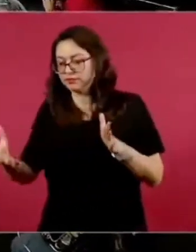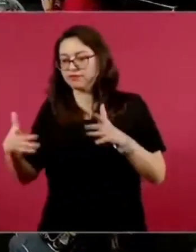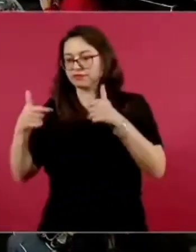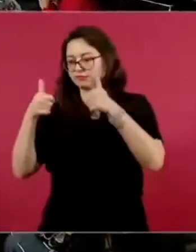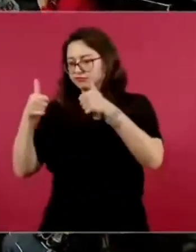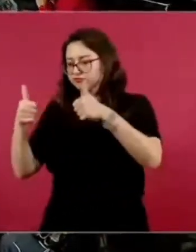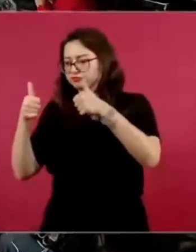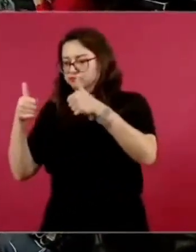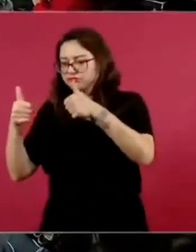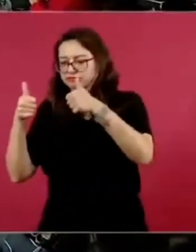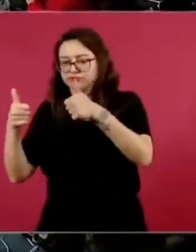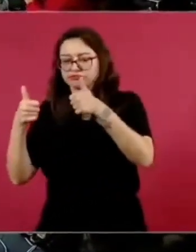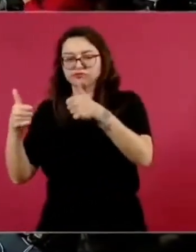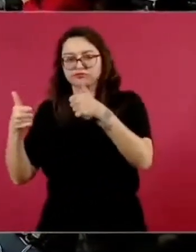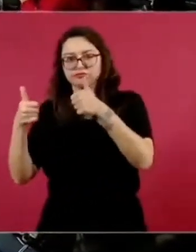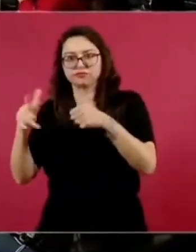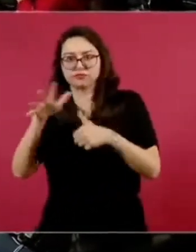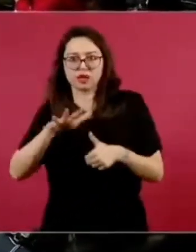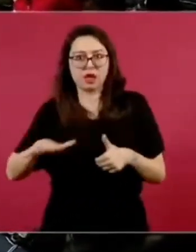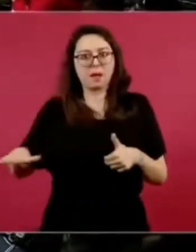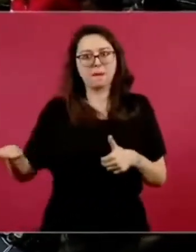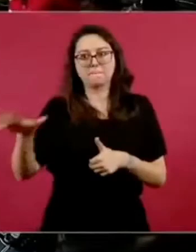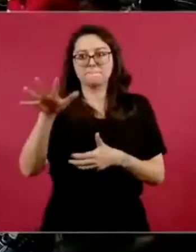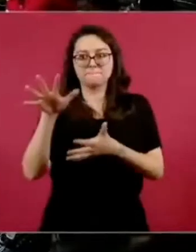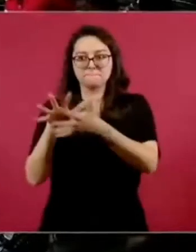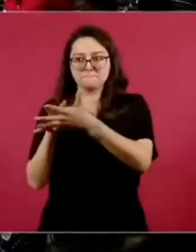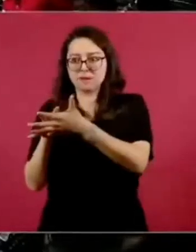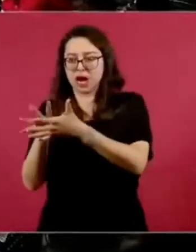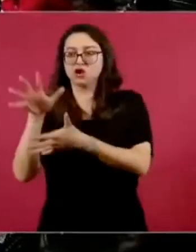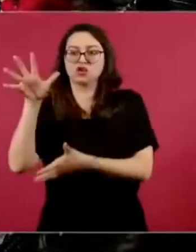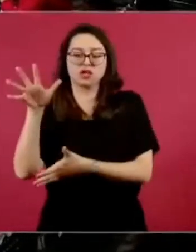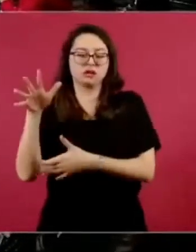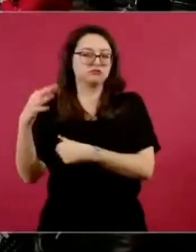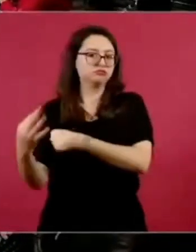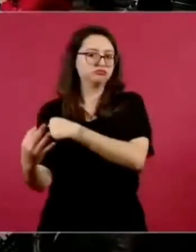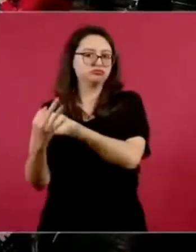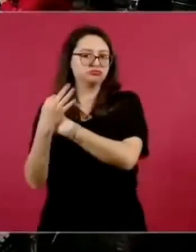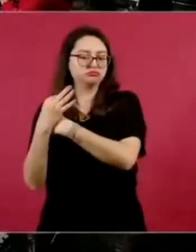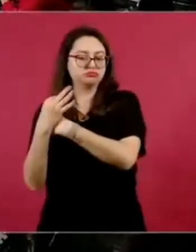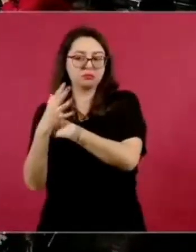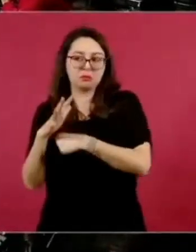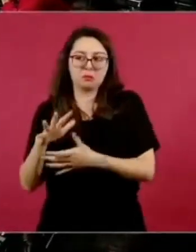o nos van a someter, ¿no?